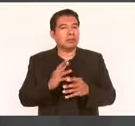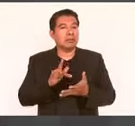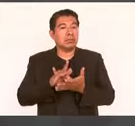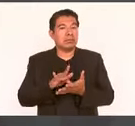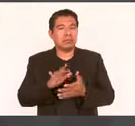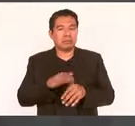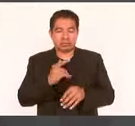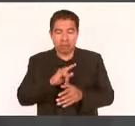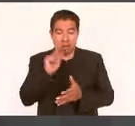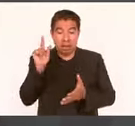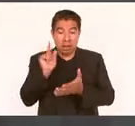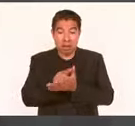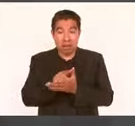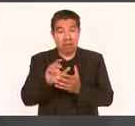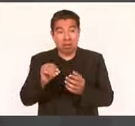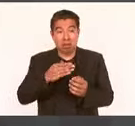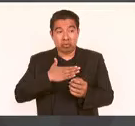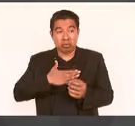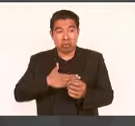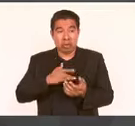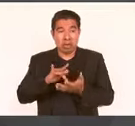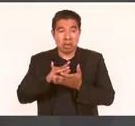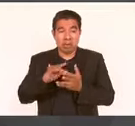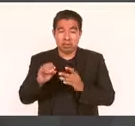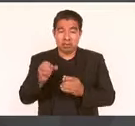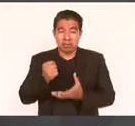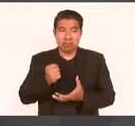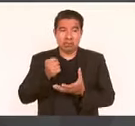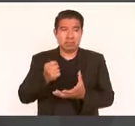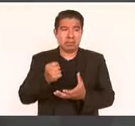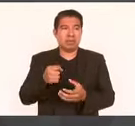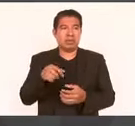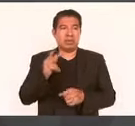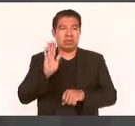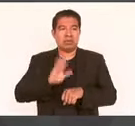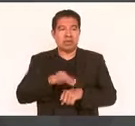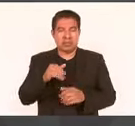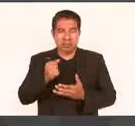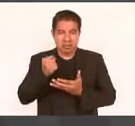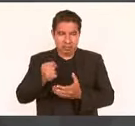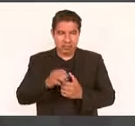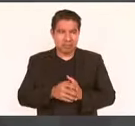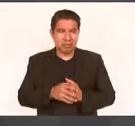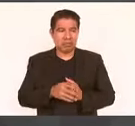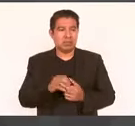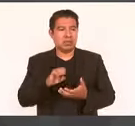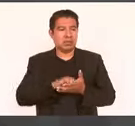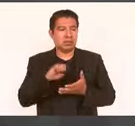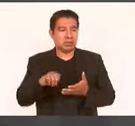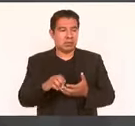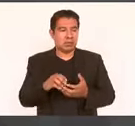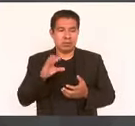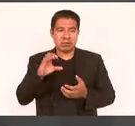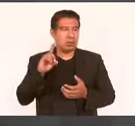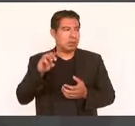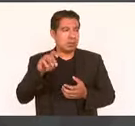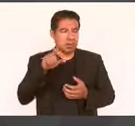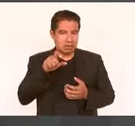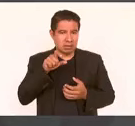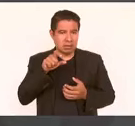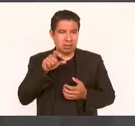ley, por justicia le corresponde a las entidades federativas. En el caso de la Ciudad de México, como se